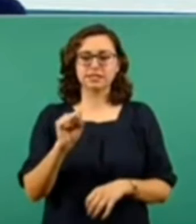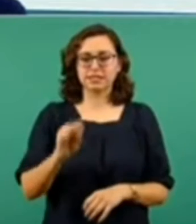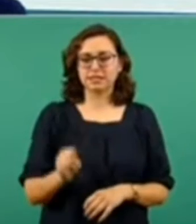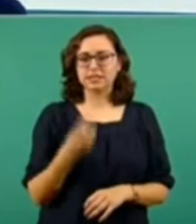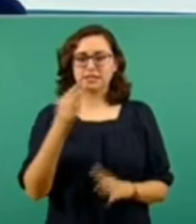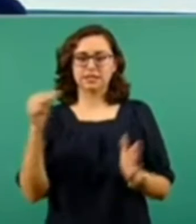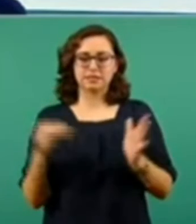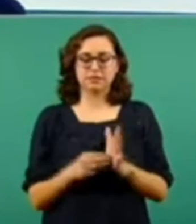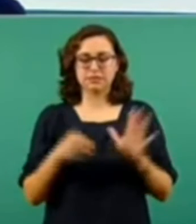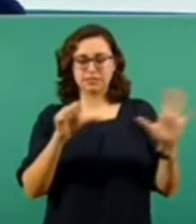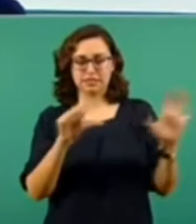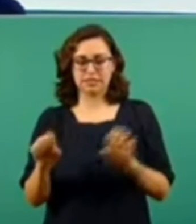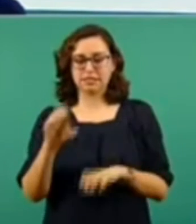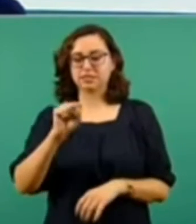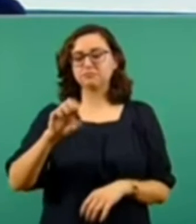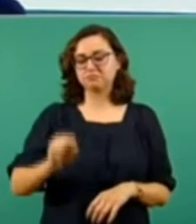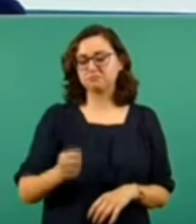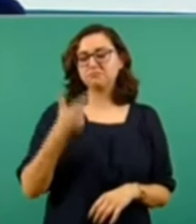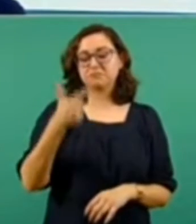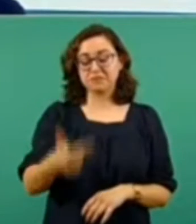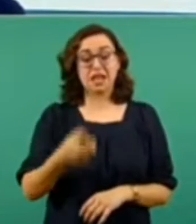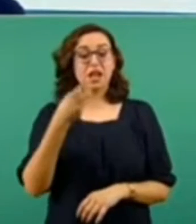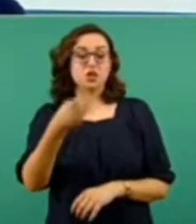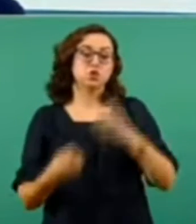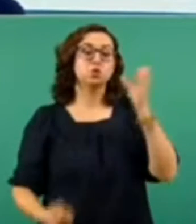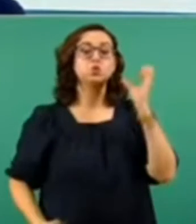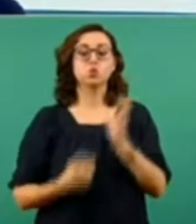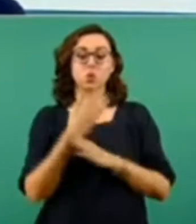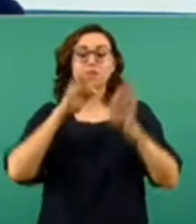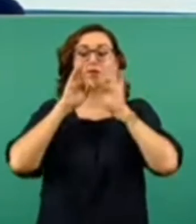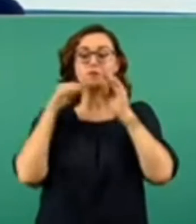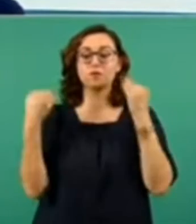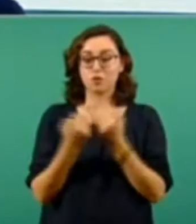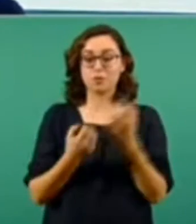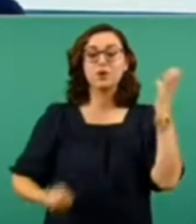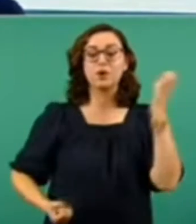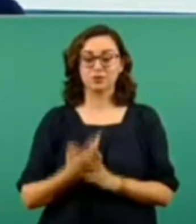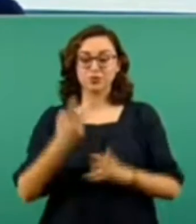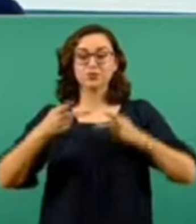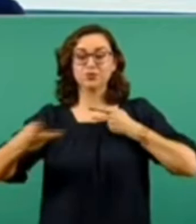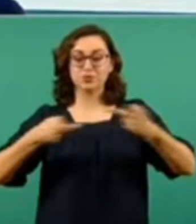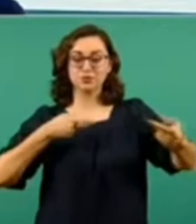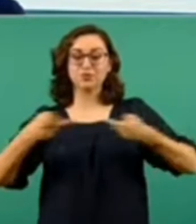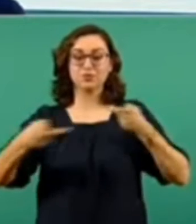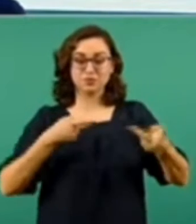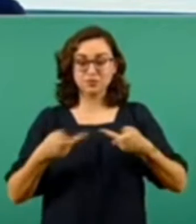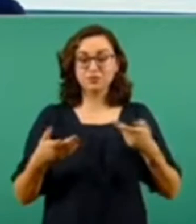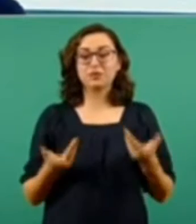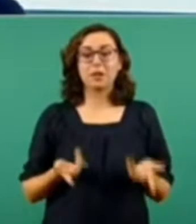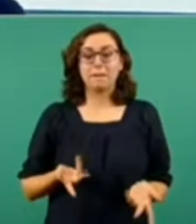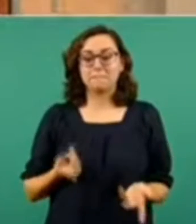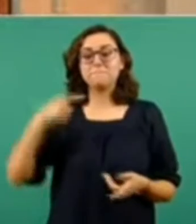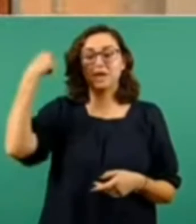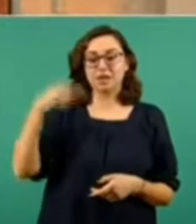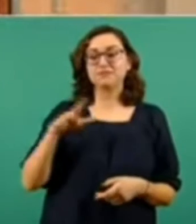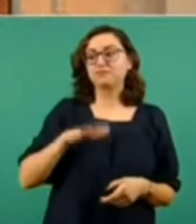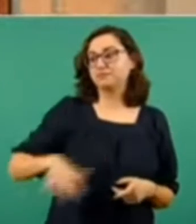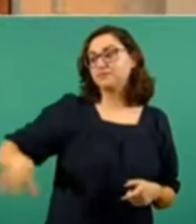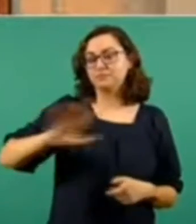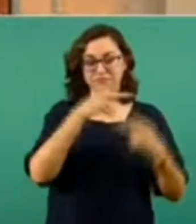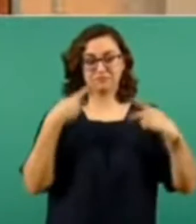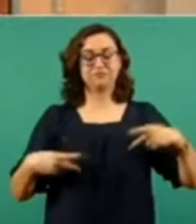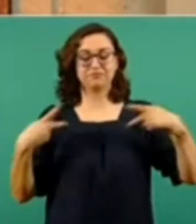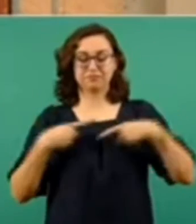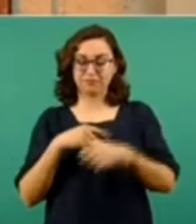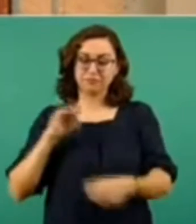763,667. Y esto responde obviamente a estas modificaciones que se han realizado en últimas semanas precisamente para beneficiar